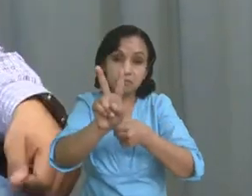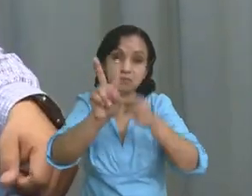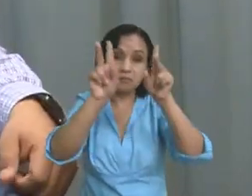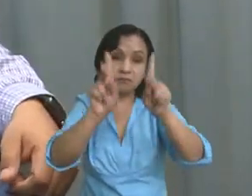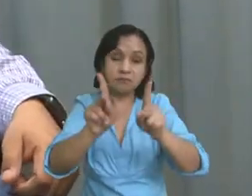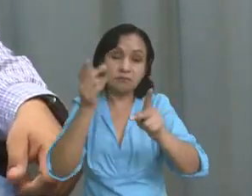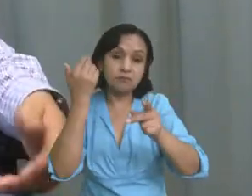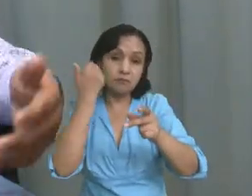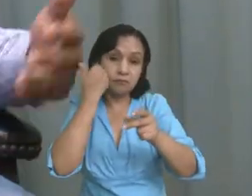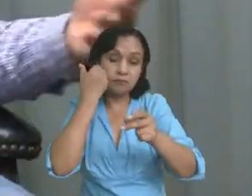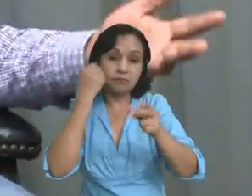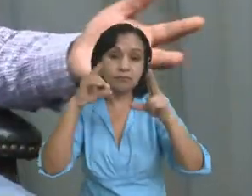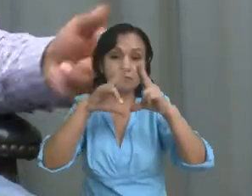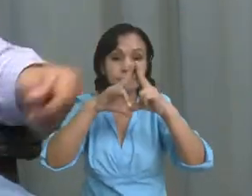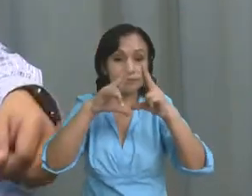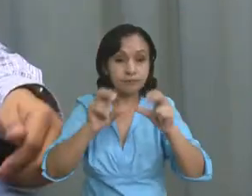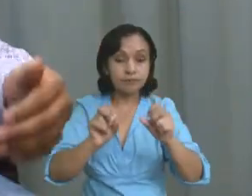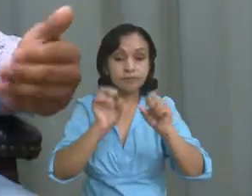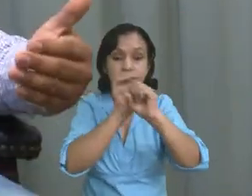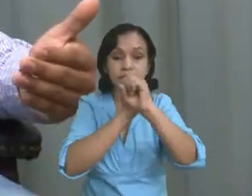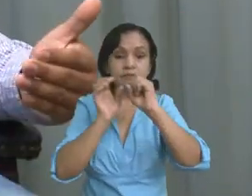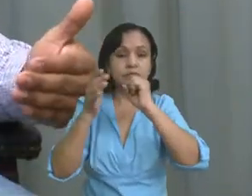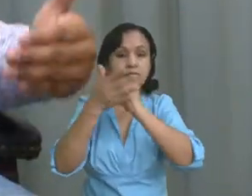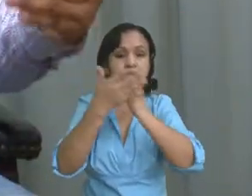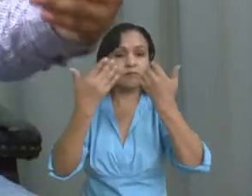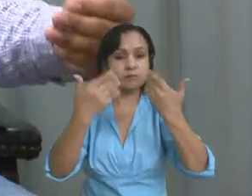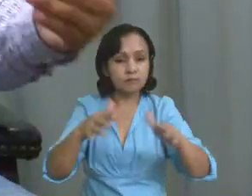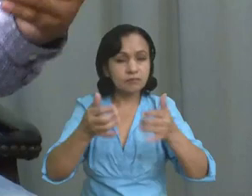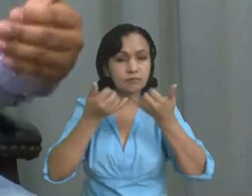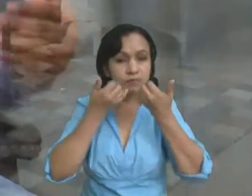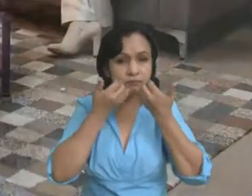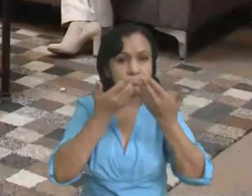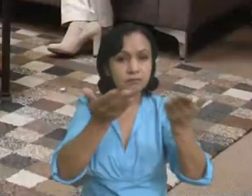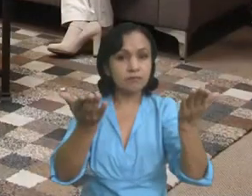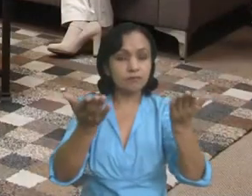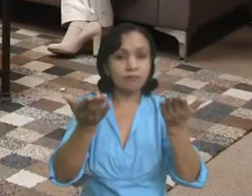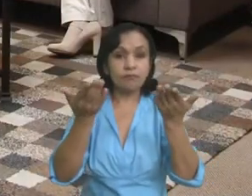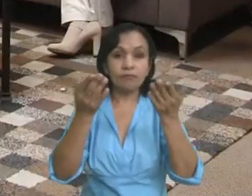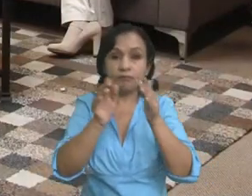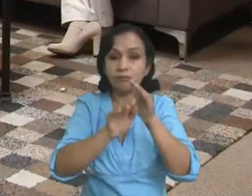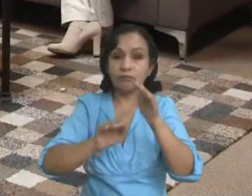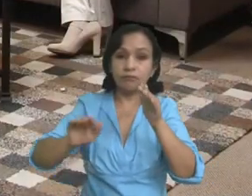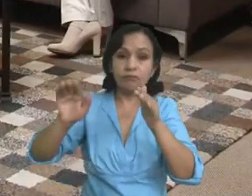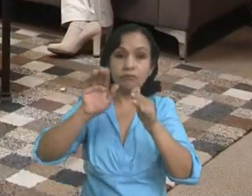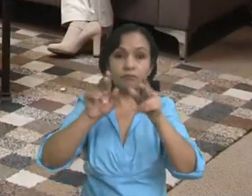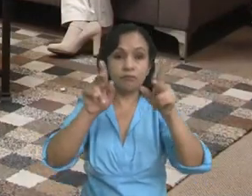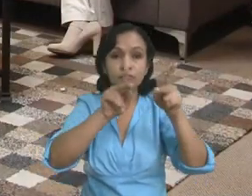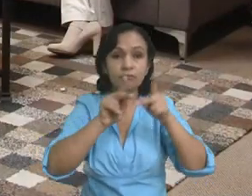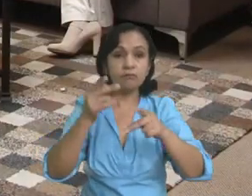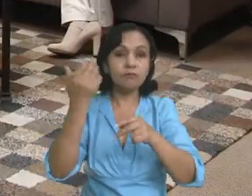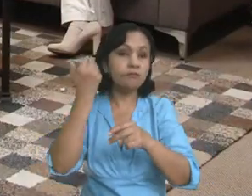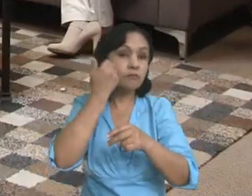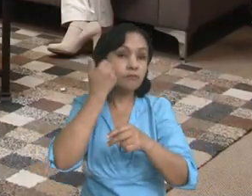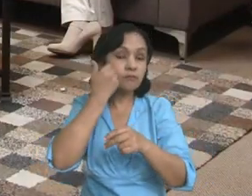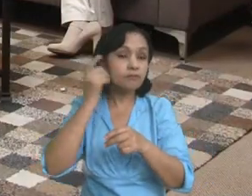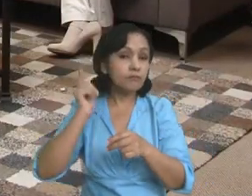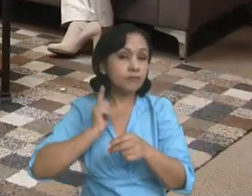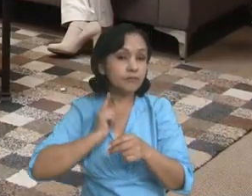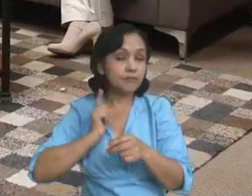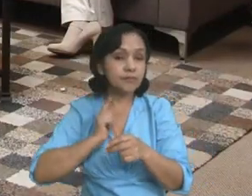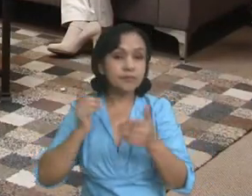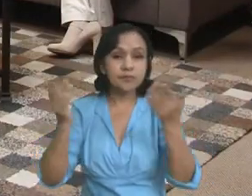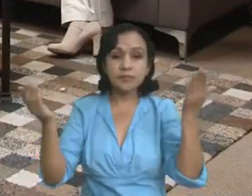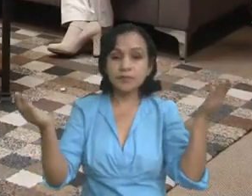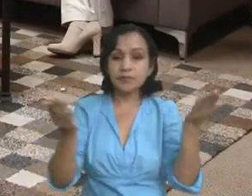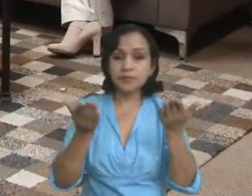sabe que existe en Nicaragua, además está ampliamente informado? Posteriormente, si existiesen más casos, ¿cómo, con qué contamos, ¿no? Y cómo